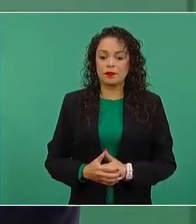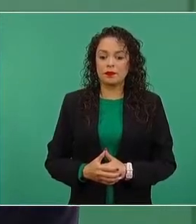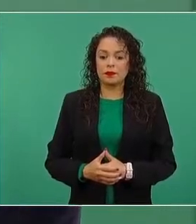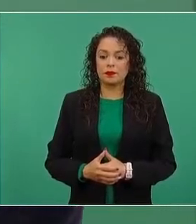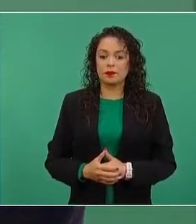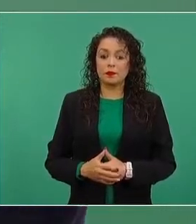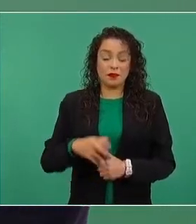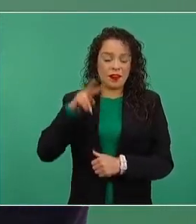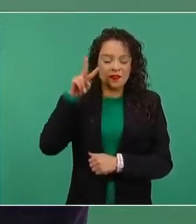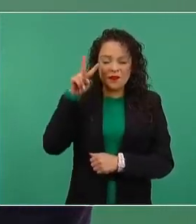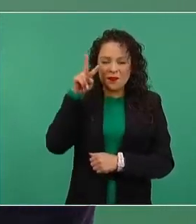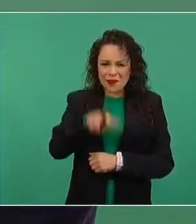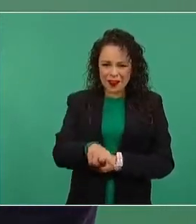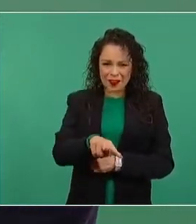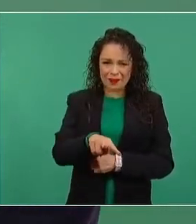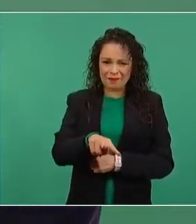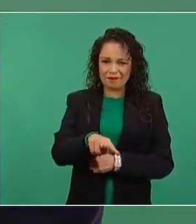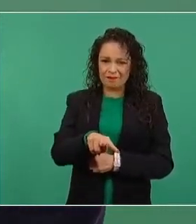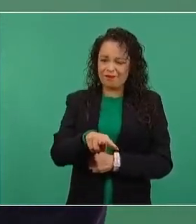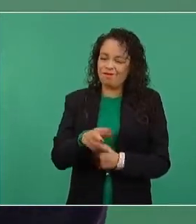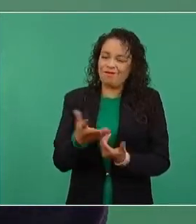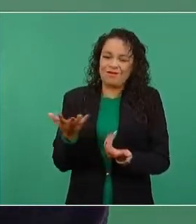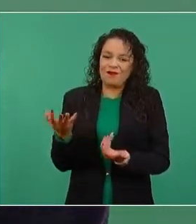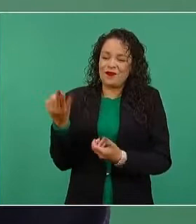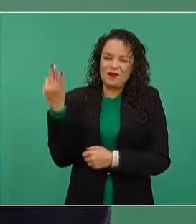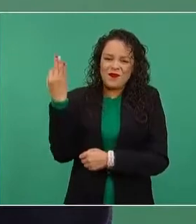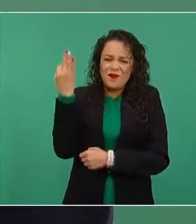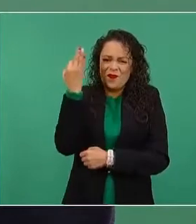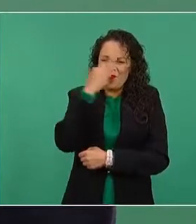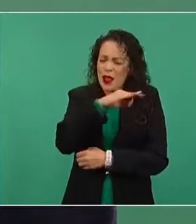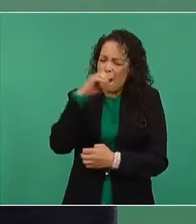Un engaño, una estafa.